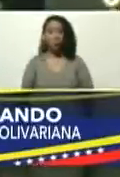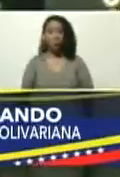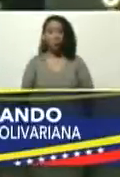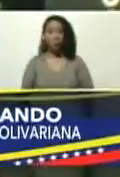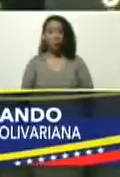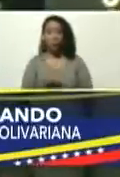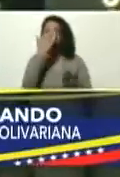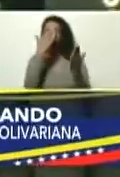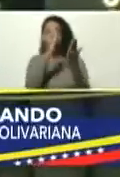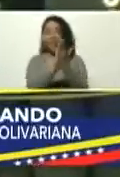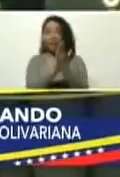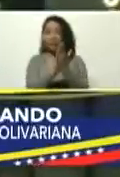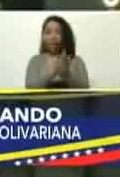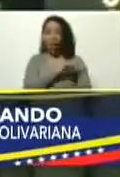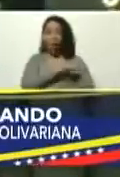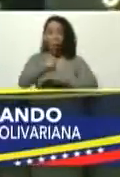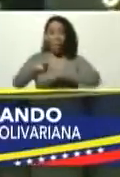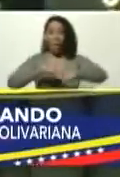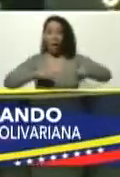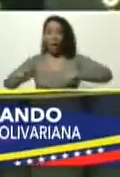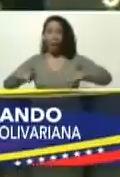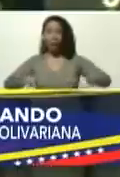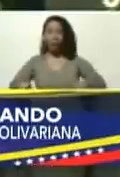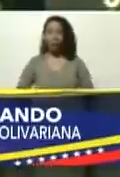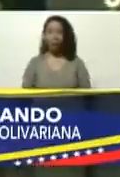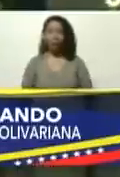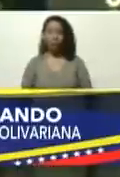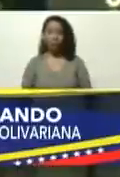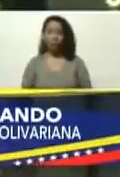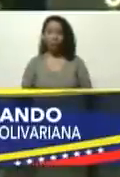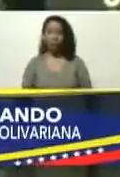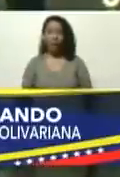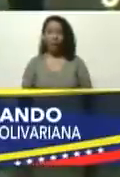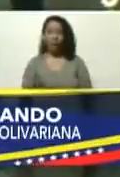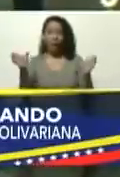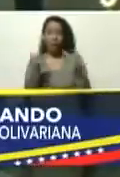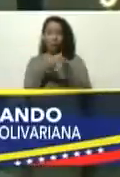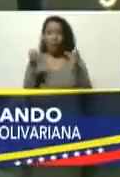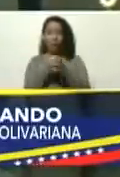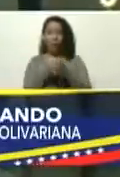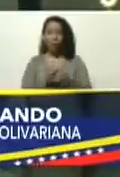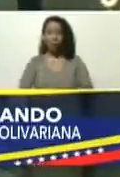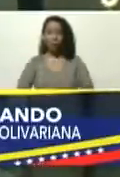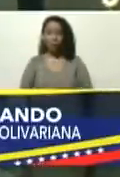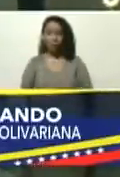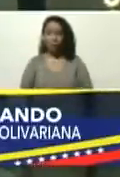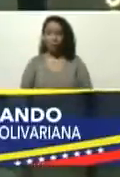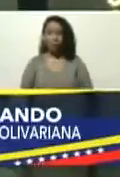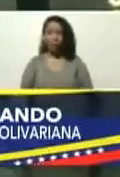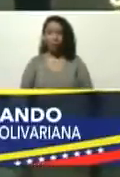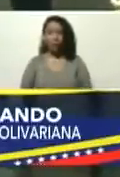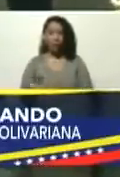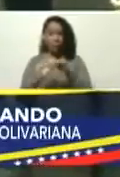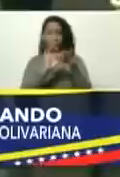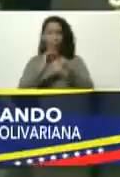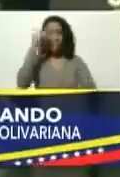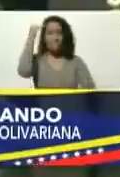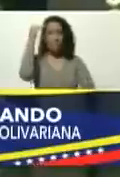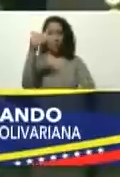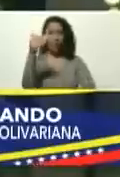al frente de los comandos, de los componentes, de las unidades